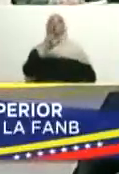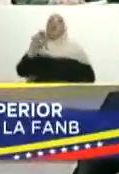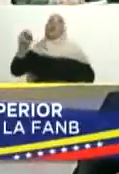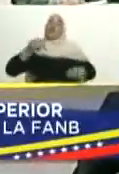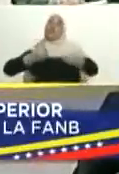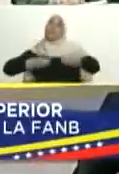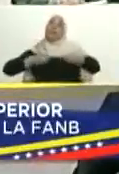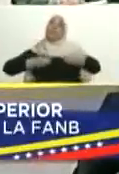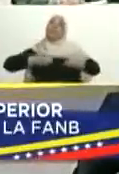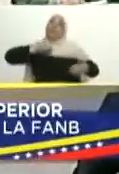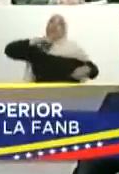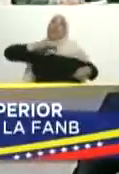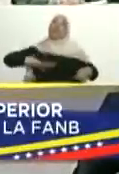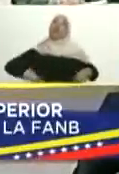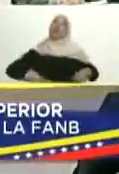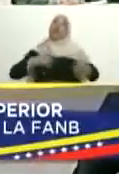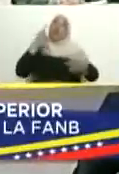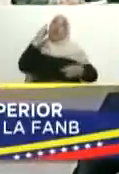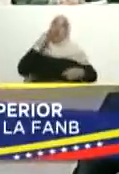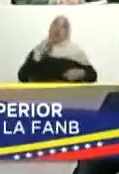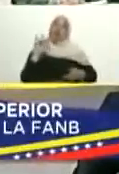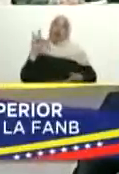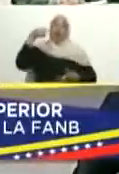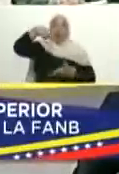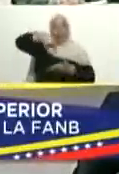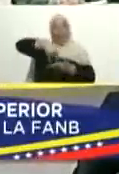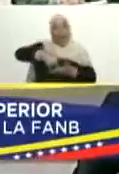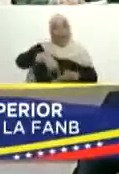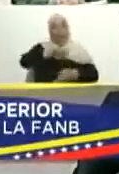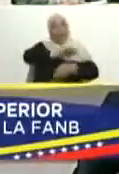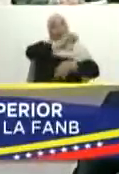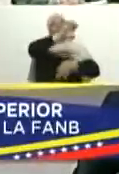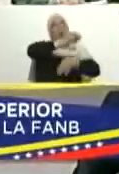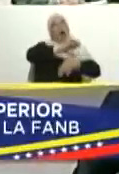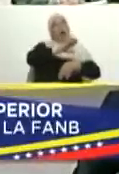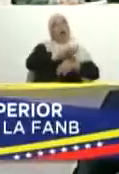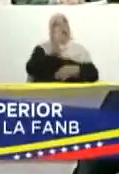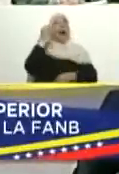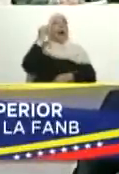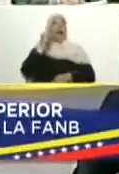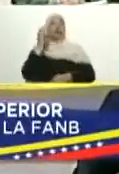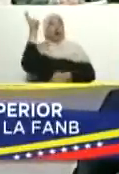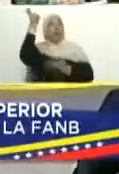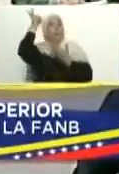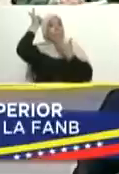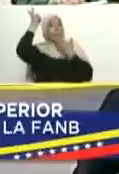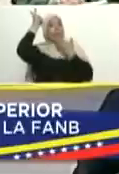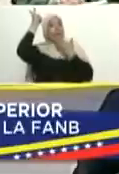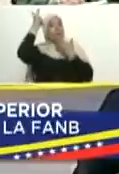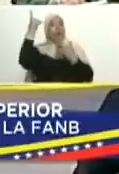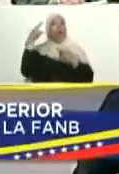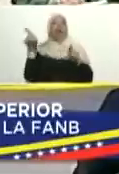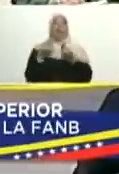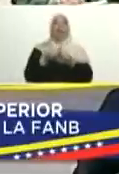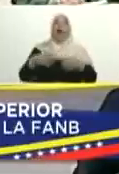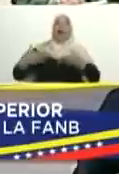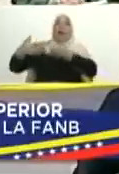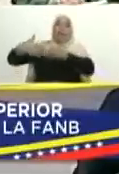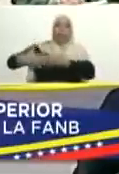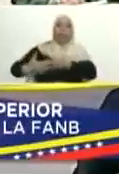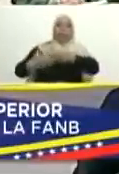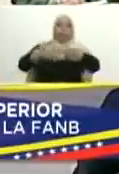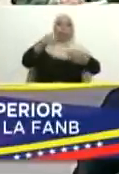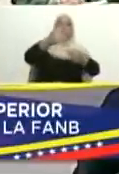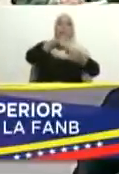momentos estelares de Carabobo, de Pichincha, de Junín, de Ayacucho, de la batalla naval del lago de Maracaibo que celebramos